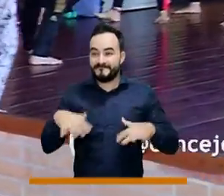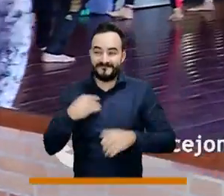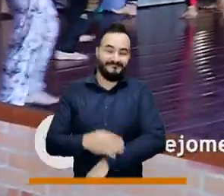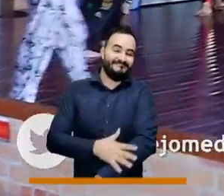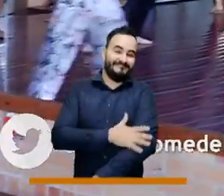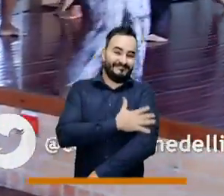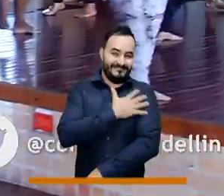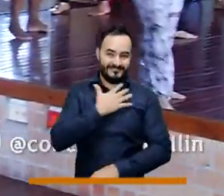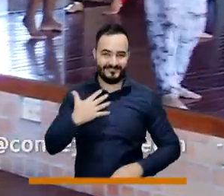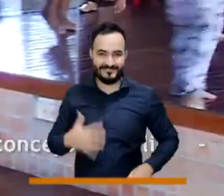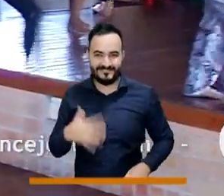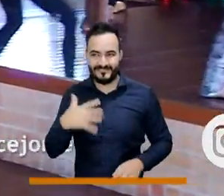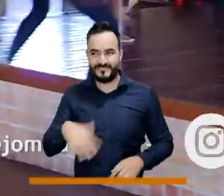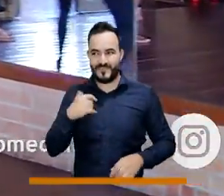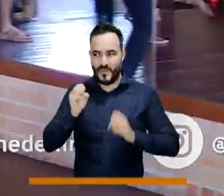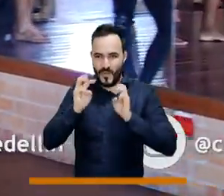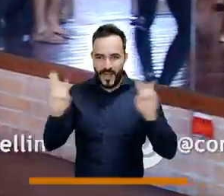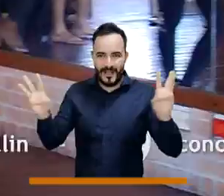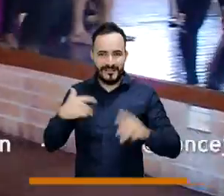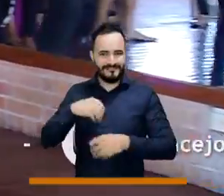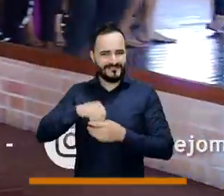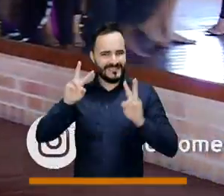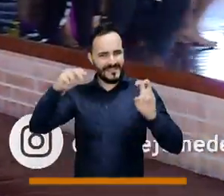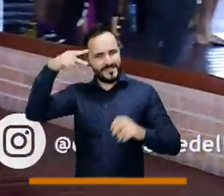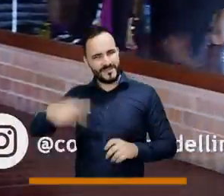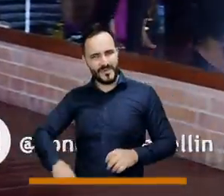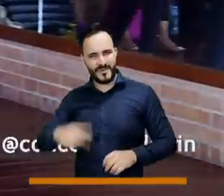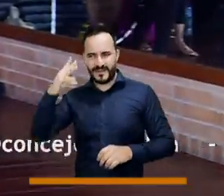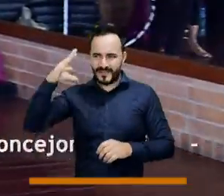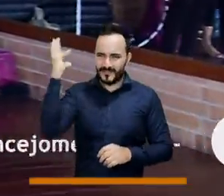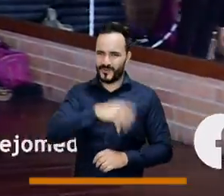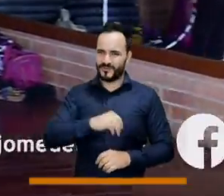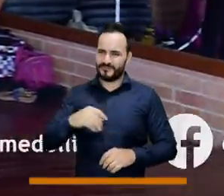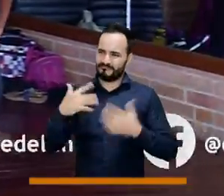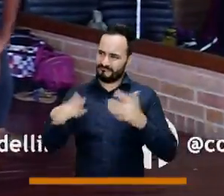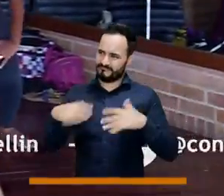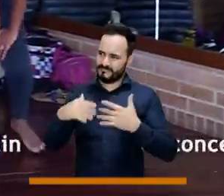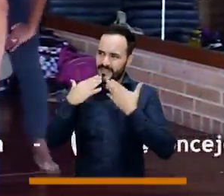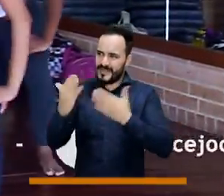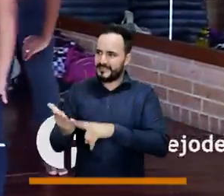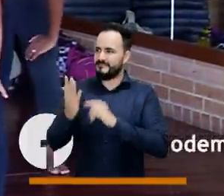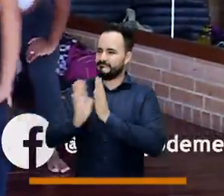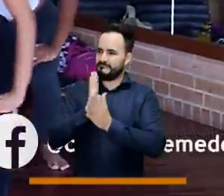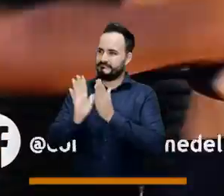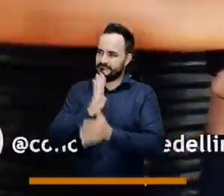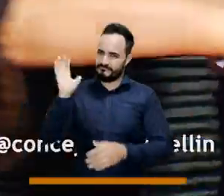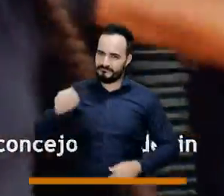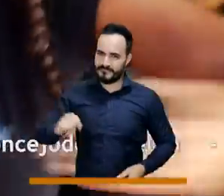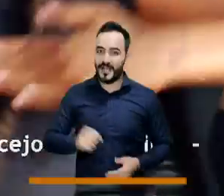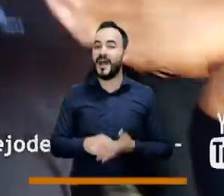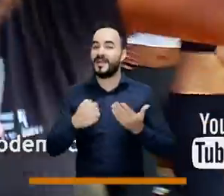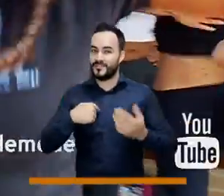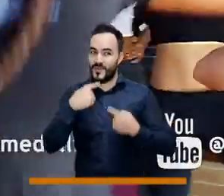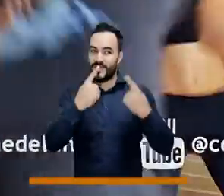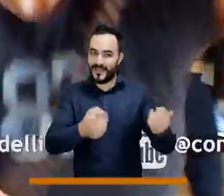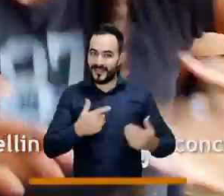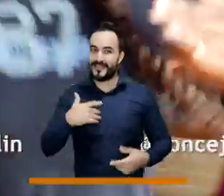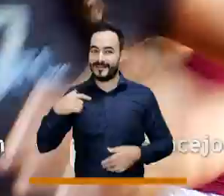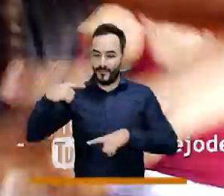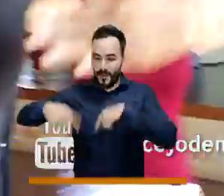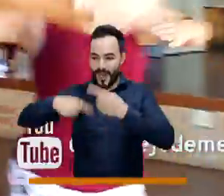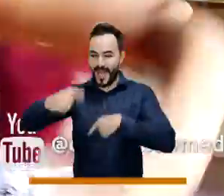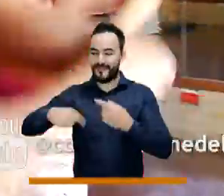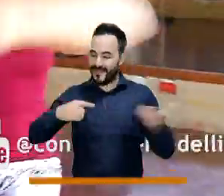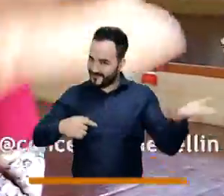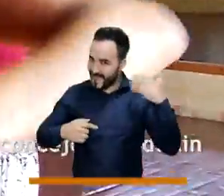muy emocionados de conocer todas estas historias maravillosas y esos liderazgos, concejal, que se dan alrededor de Moravia. Yo les dije que había que venir a